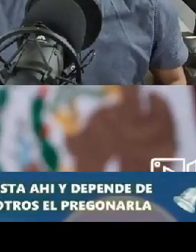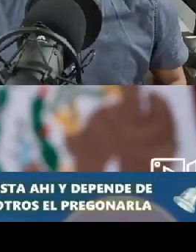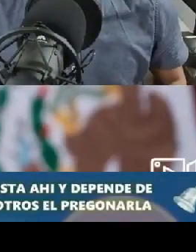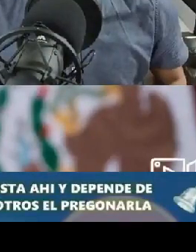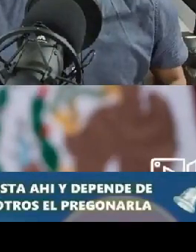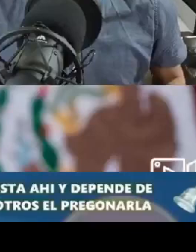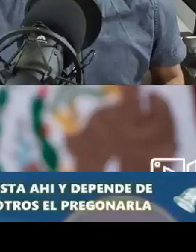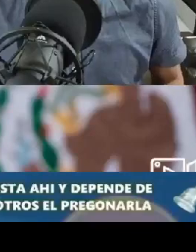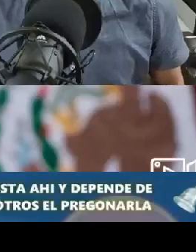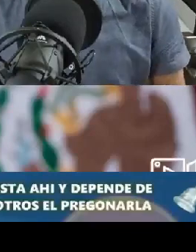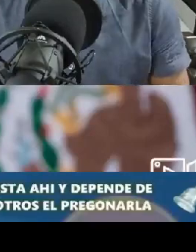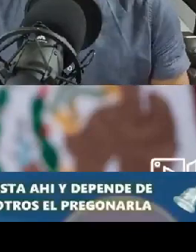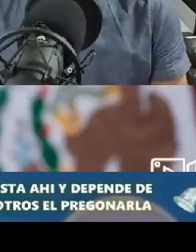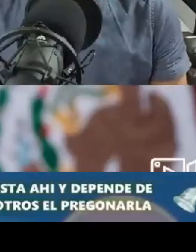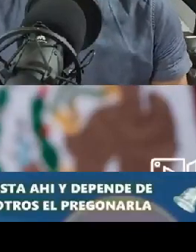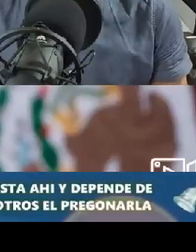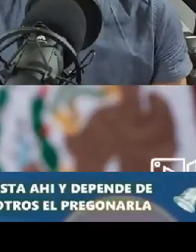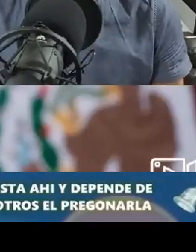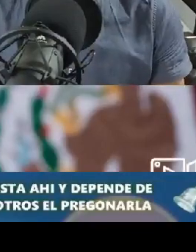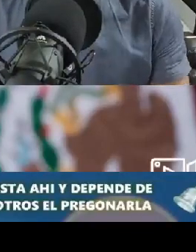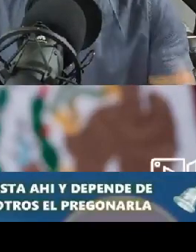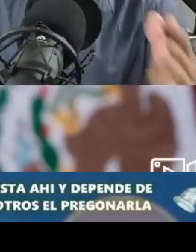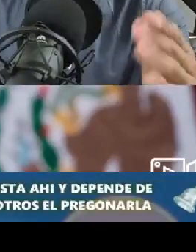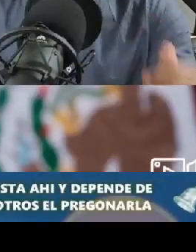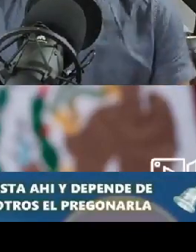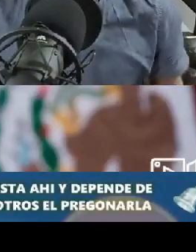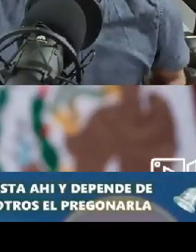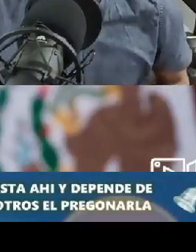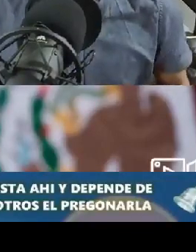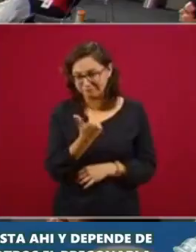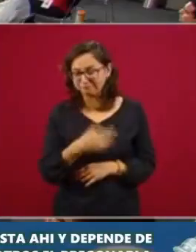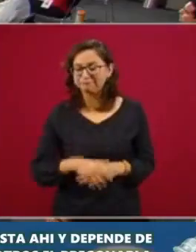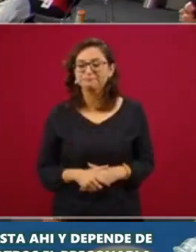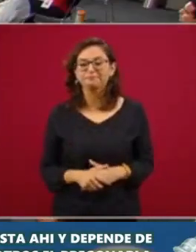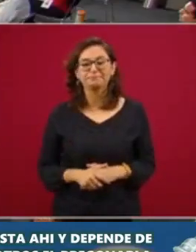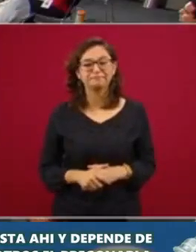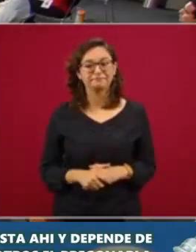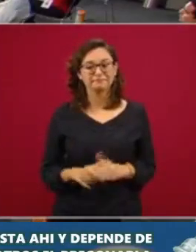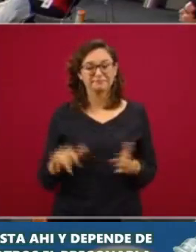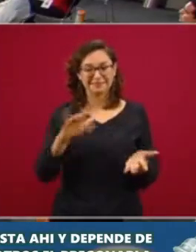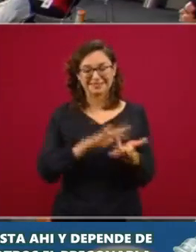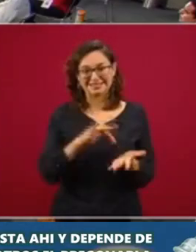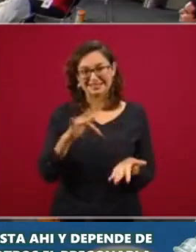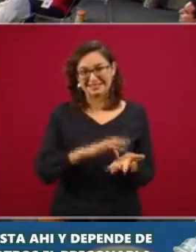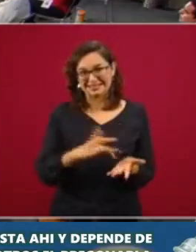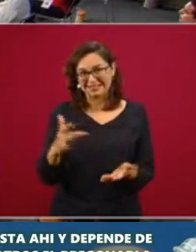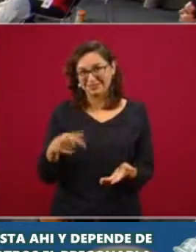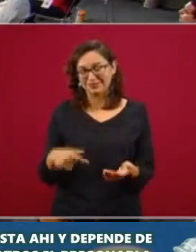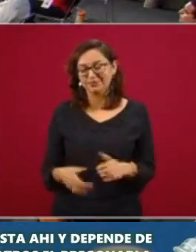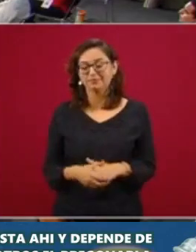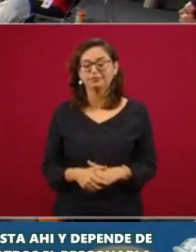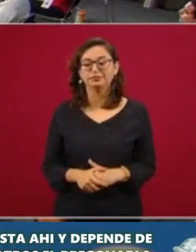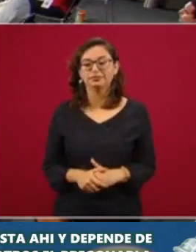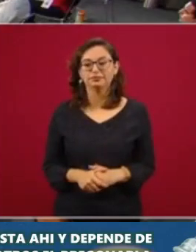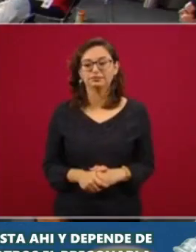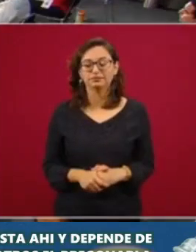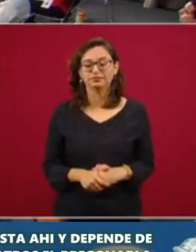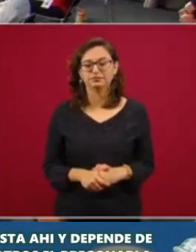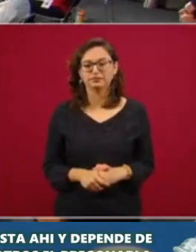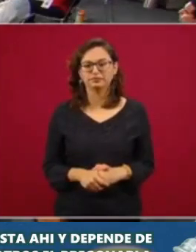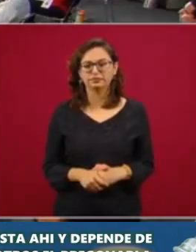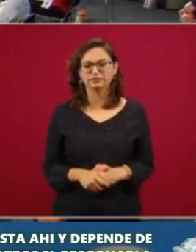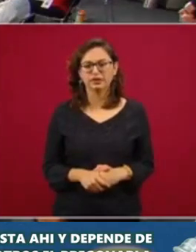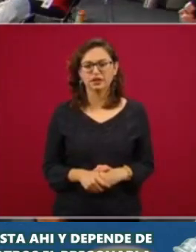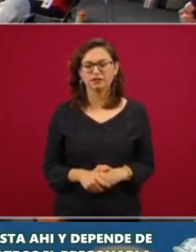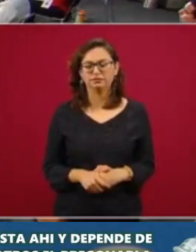el por qué es muy importante su colaboración escuchemos gracias presidente pues llama la atención que